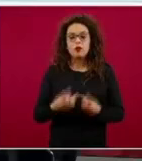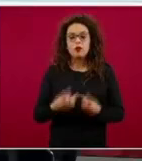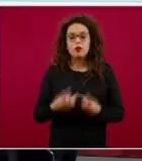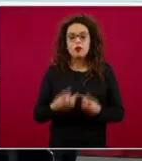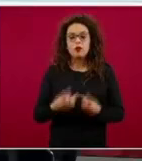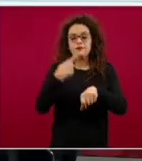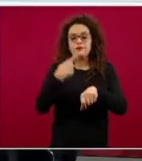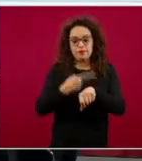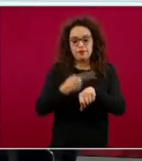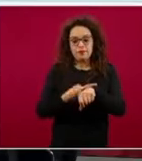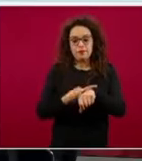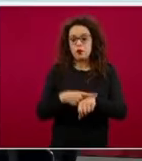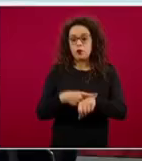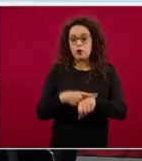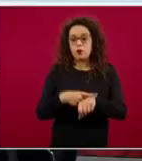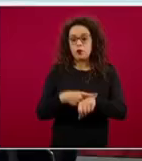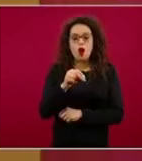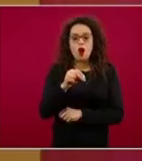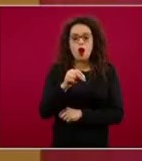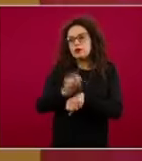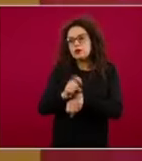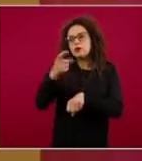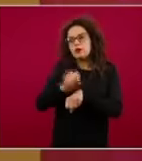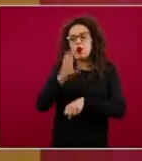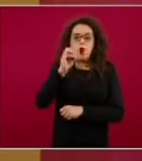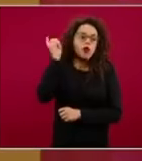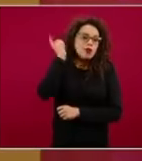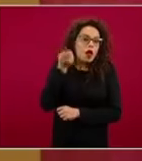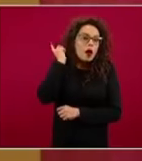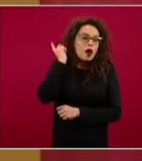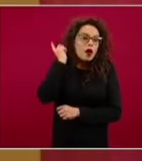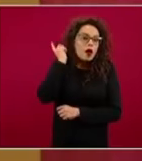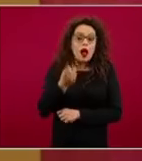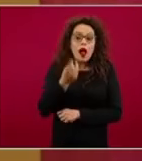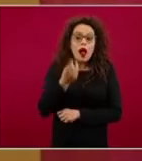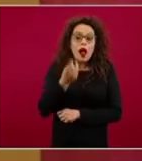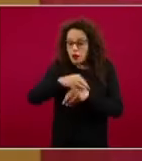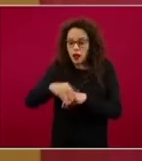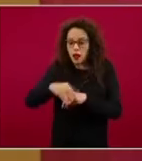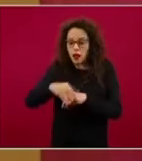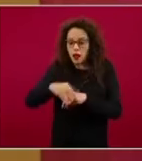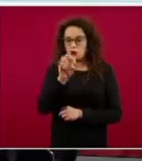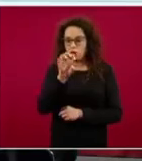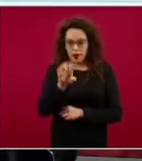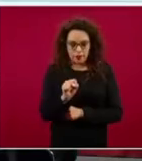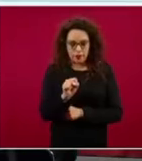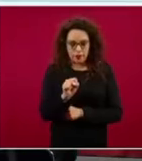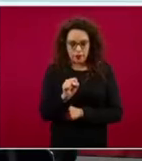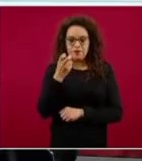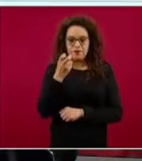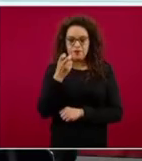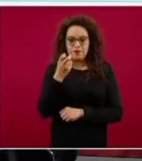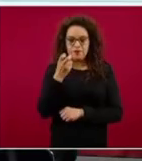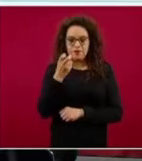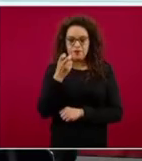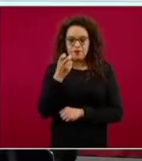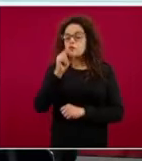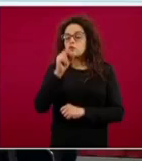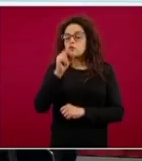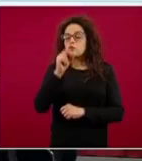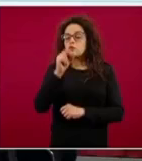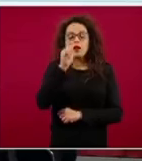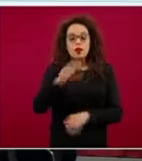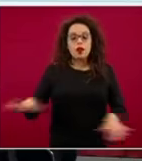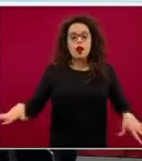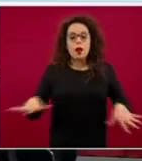no lo que está ocurriendo cada semana o cada día. Entonces, esta cifra no revela el cambio